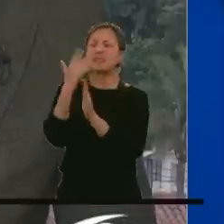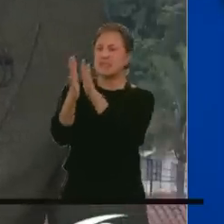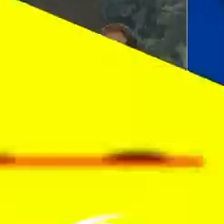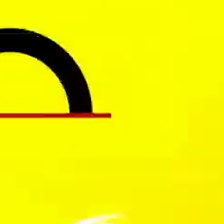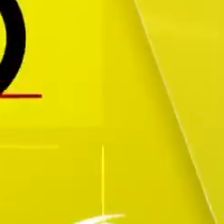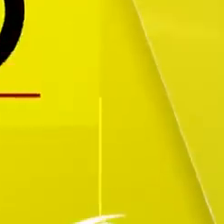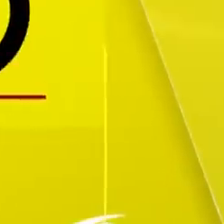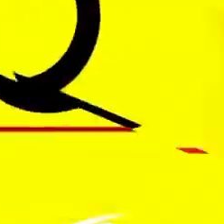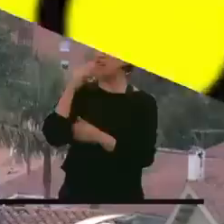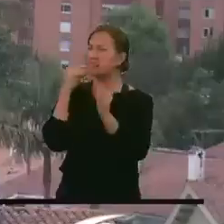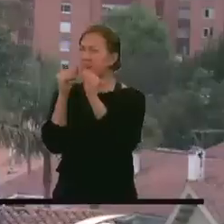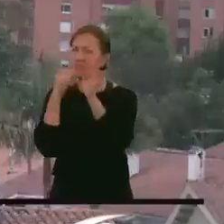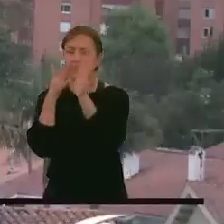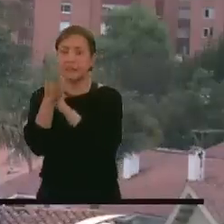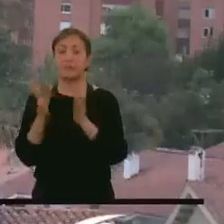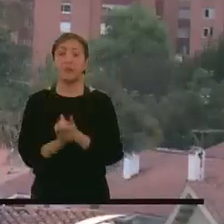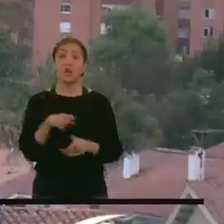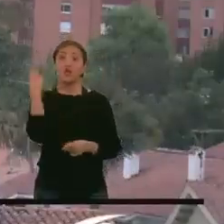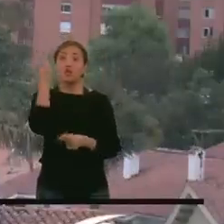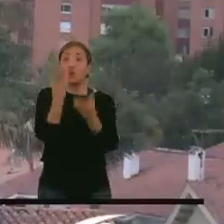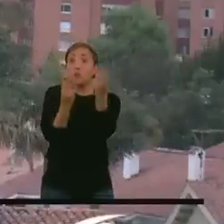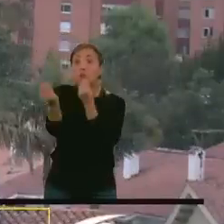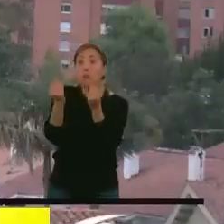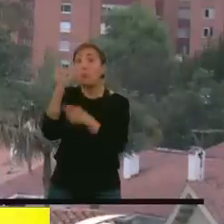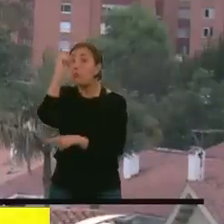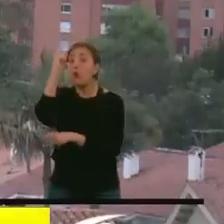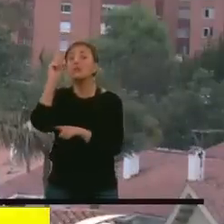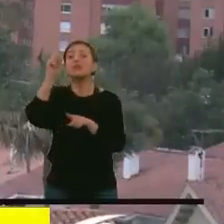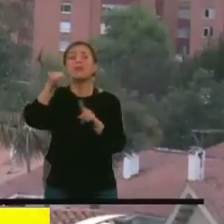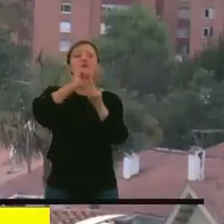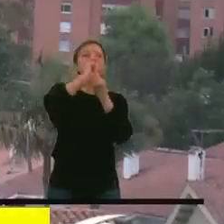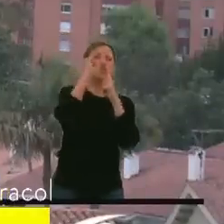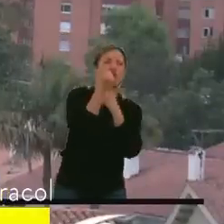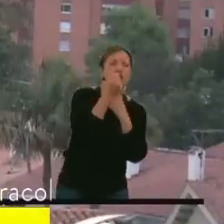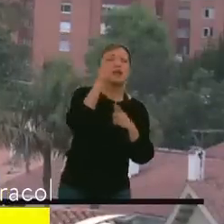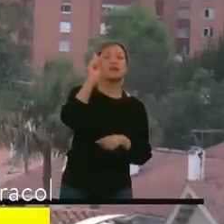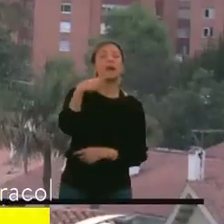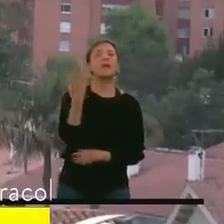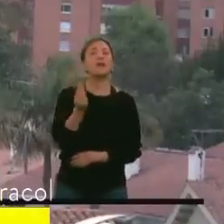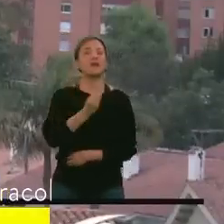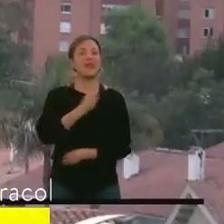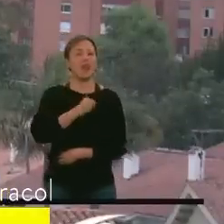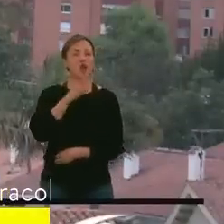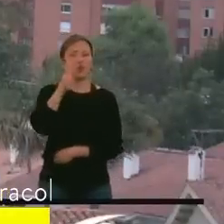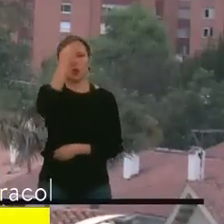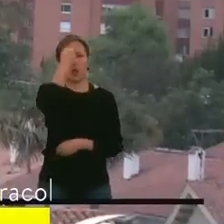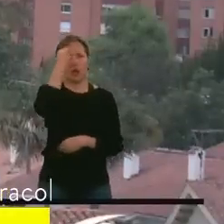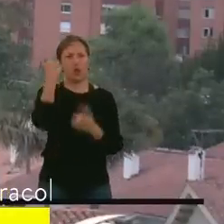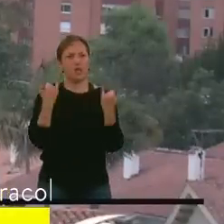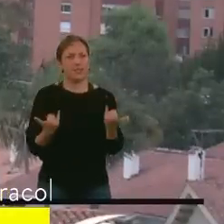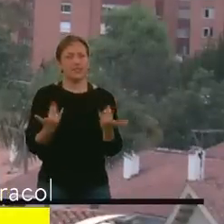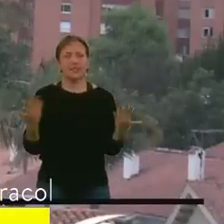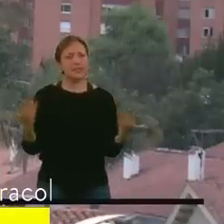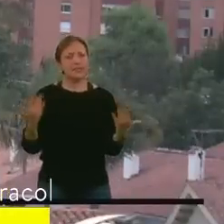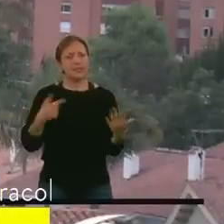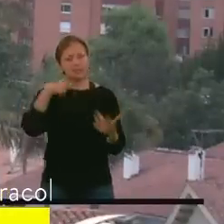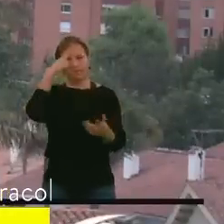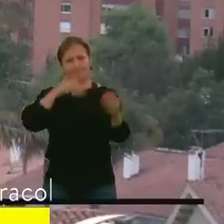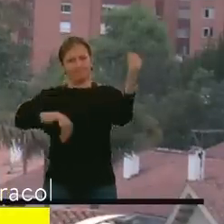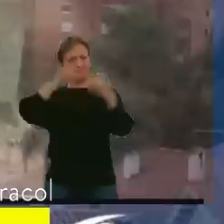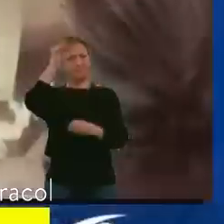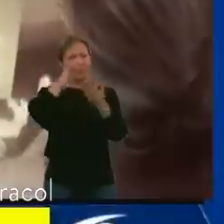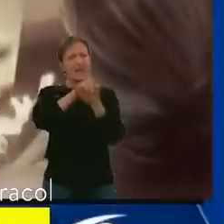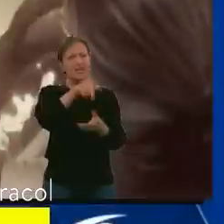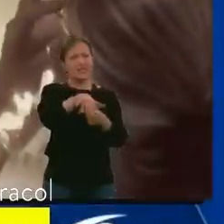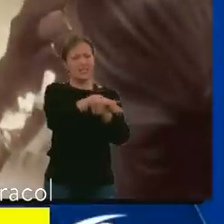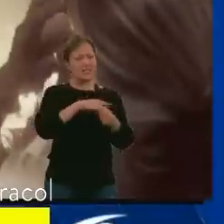No solamente fueron sectores políticos, también sectores sociales e incluso la Iglesia Católica está rechazando vehementemente esta situación. Incluso hace